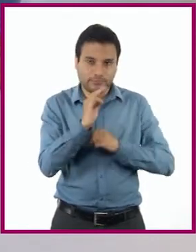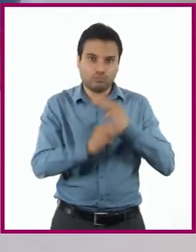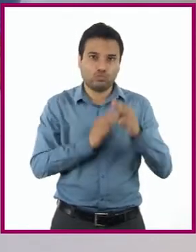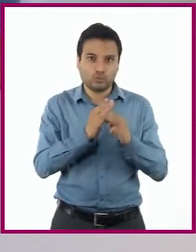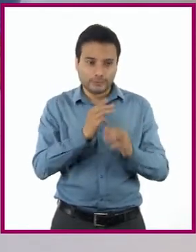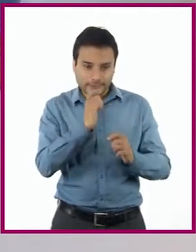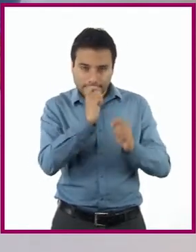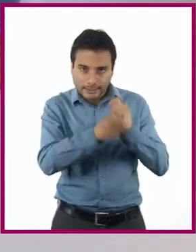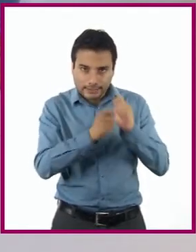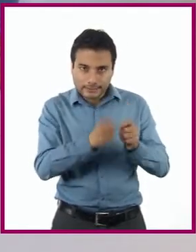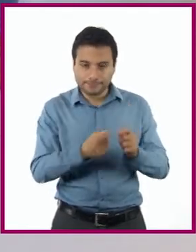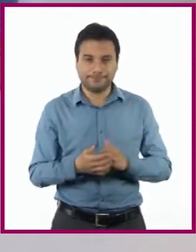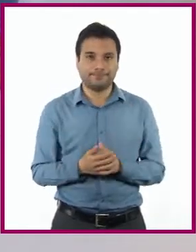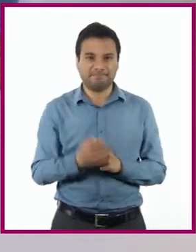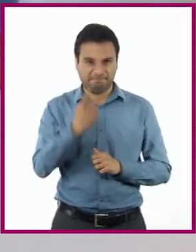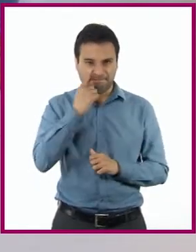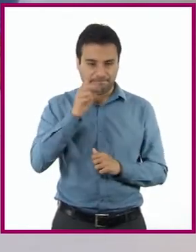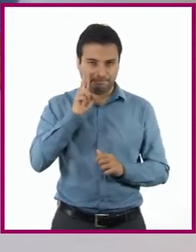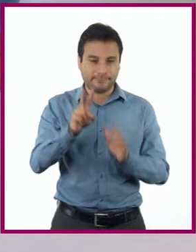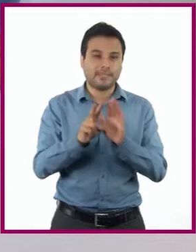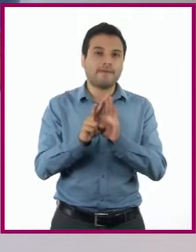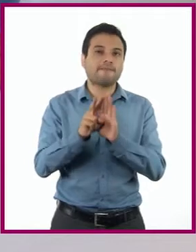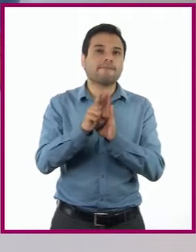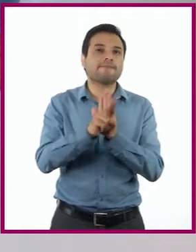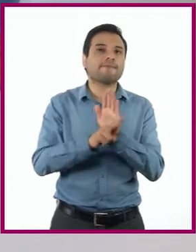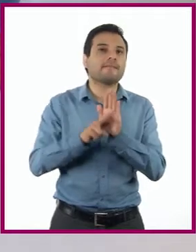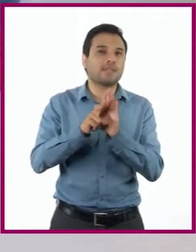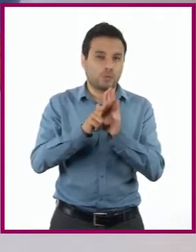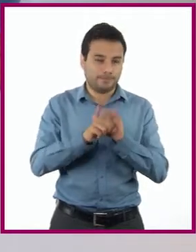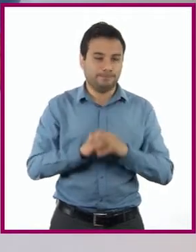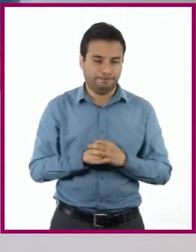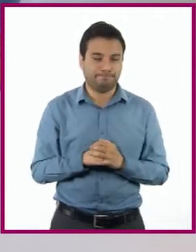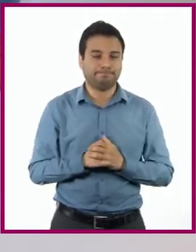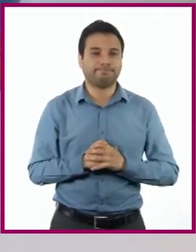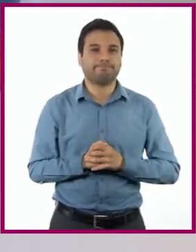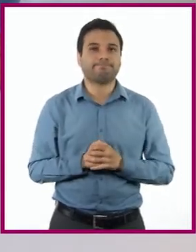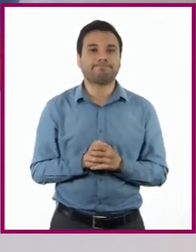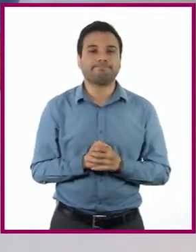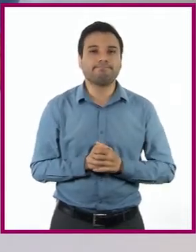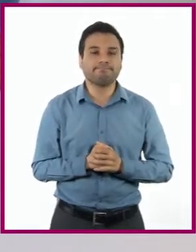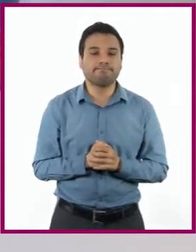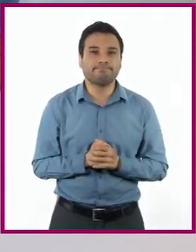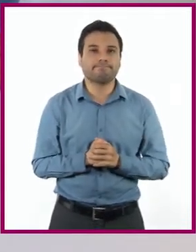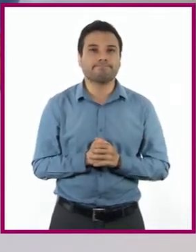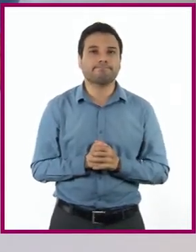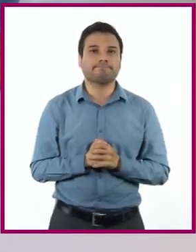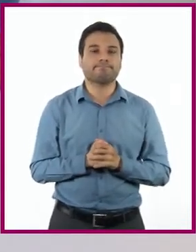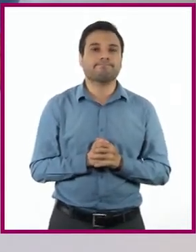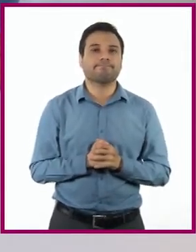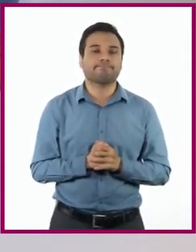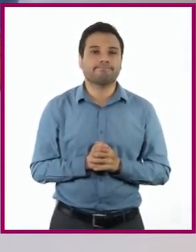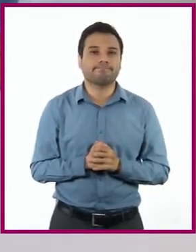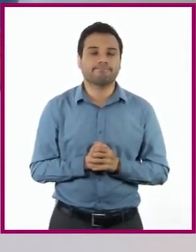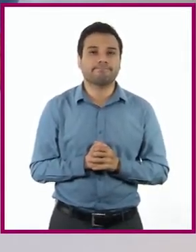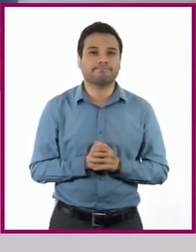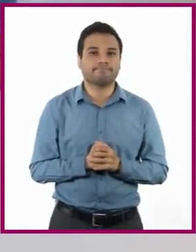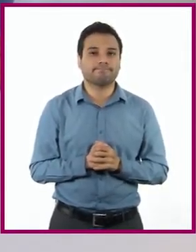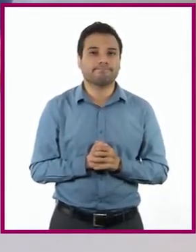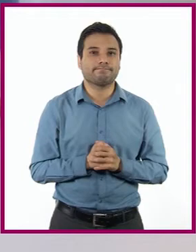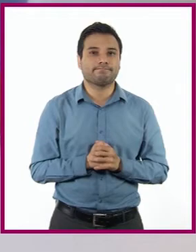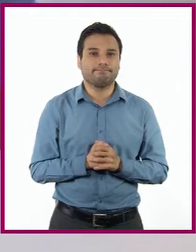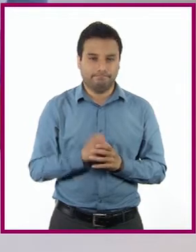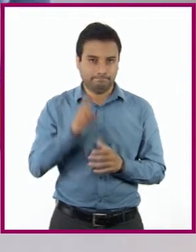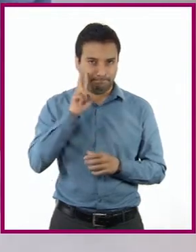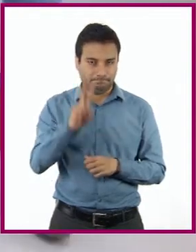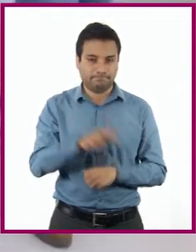planeta. Veamos un video para conocer sus diferentes funciones y reflexionar acerca de su importancia. Vamos,